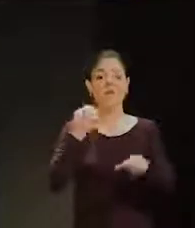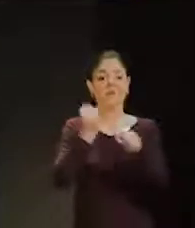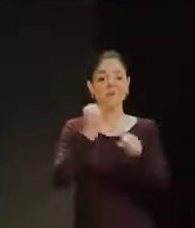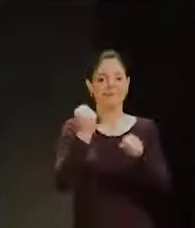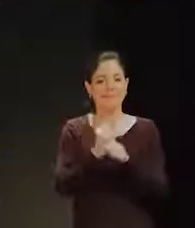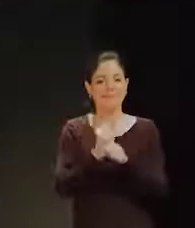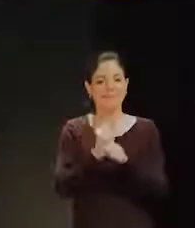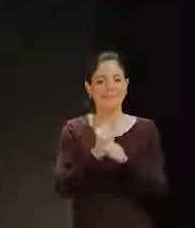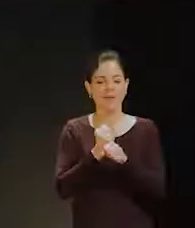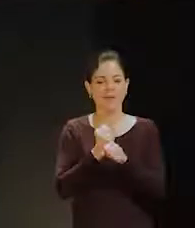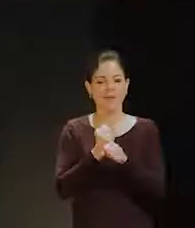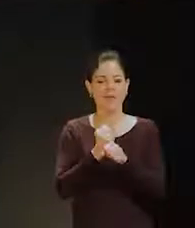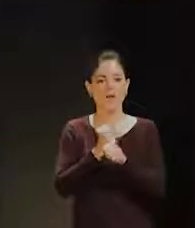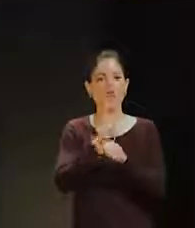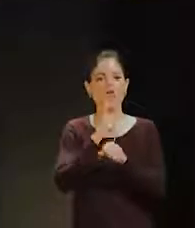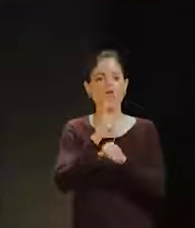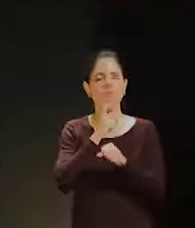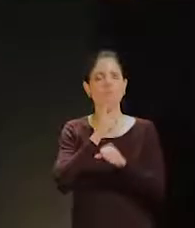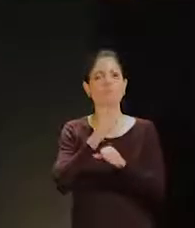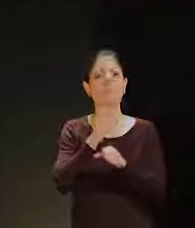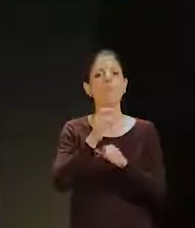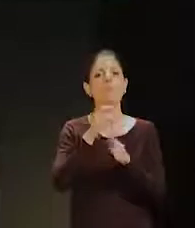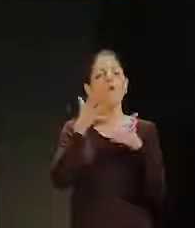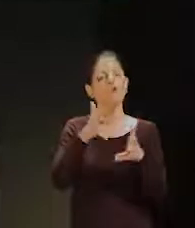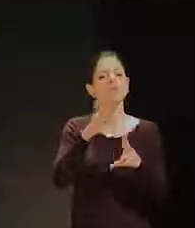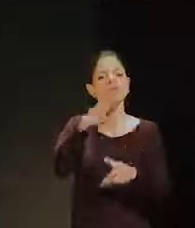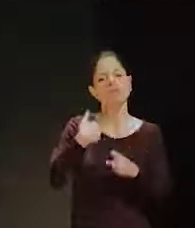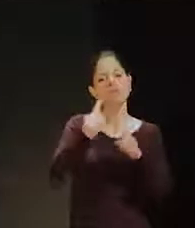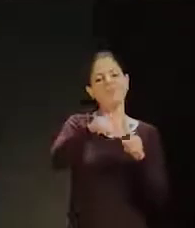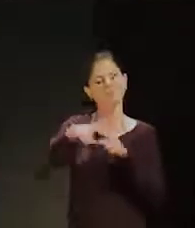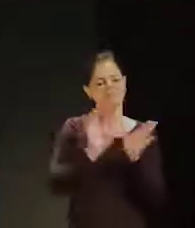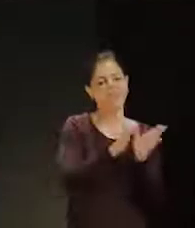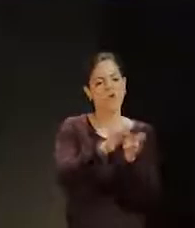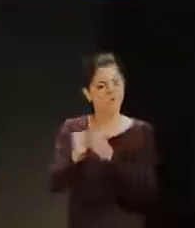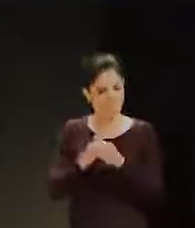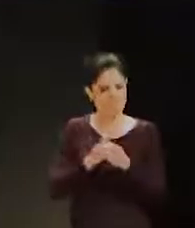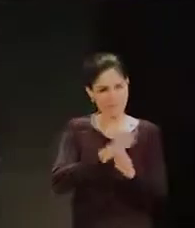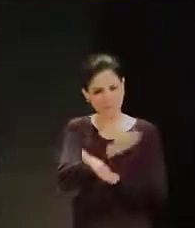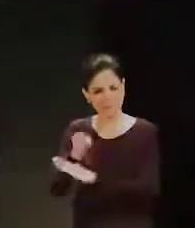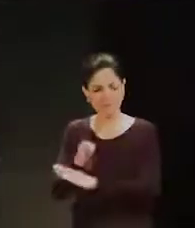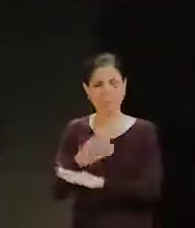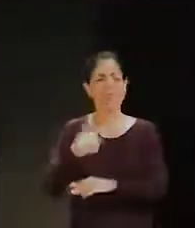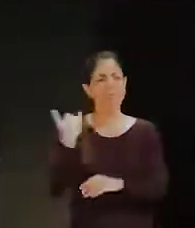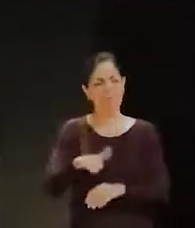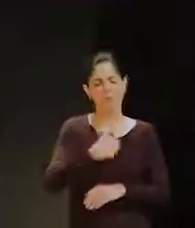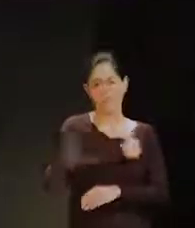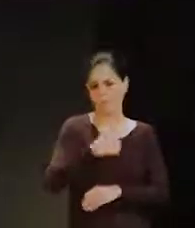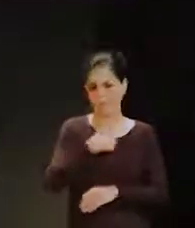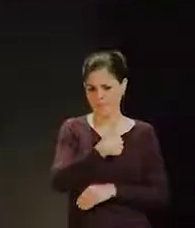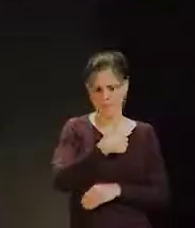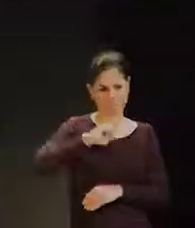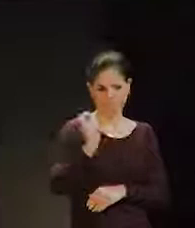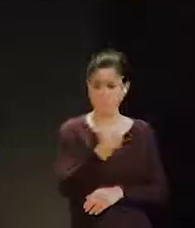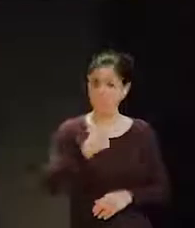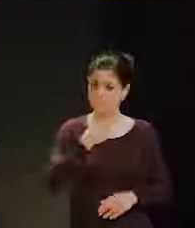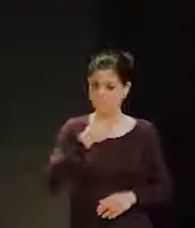como consulente por diferentes compañías. Voy a hacer muchísimas cosas que me